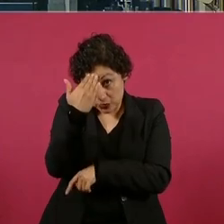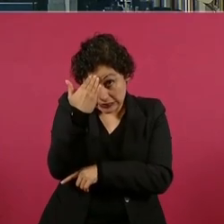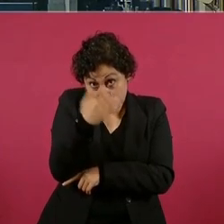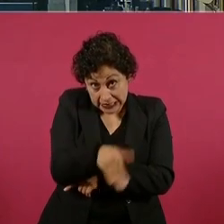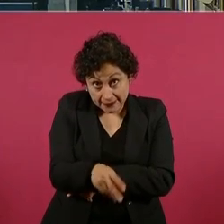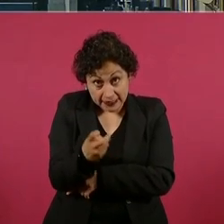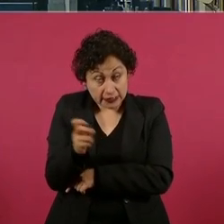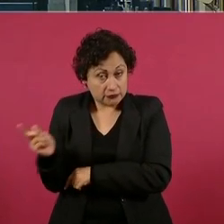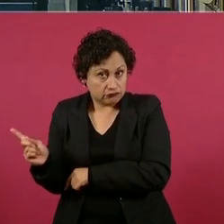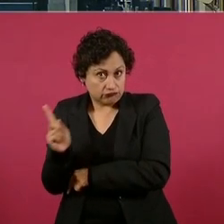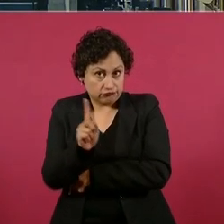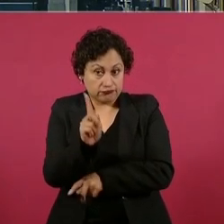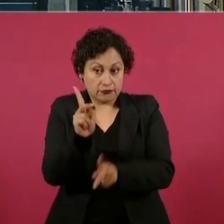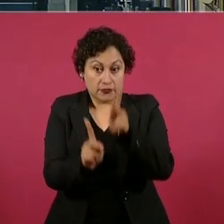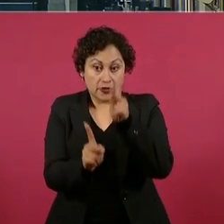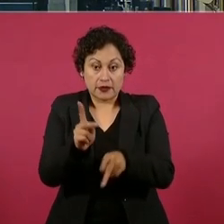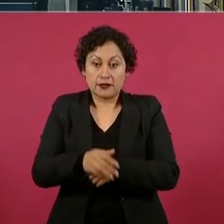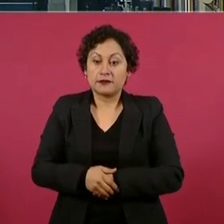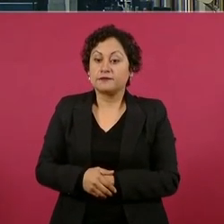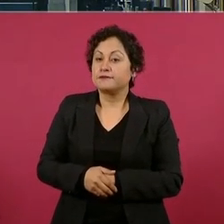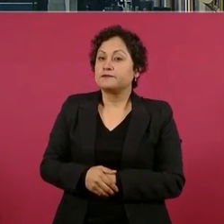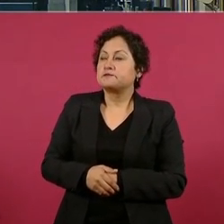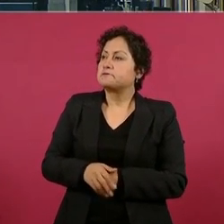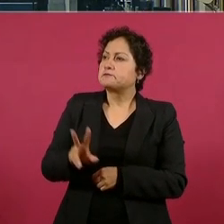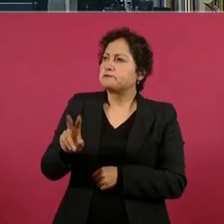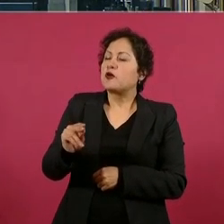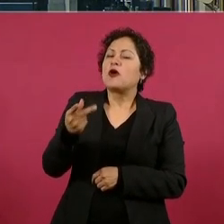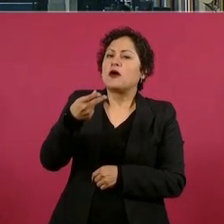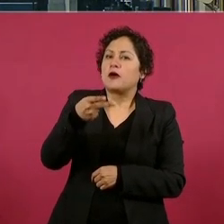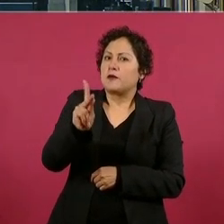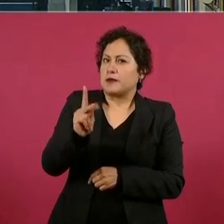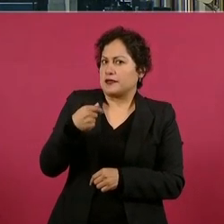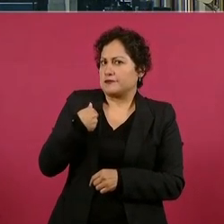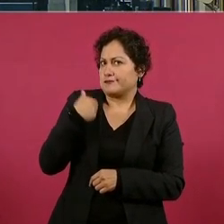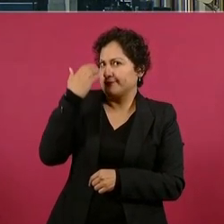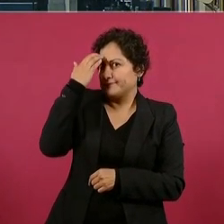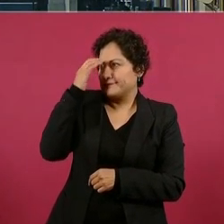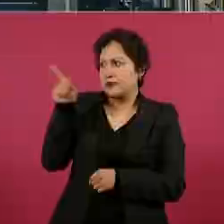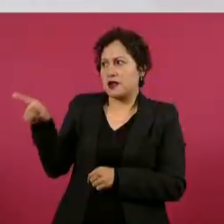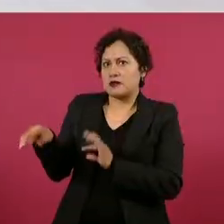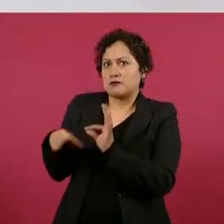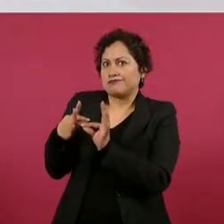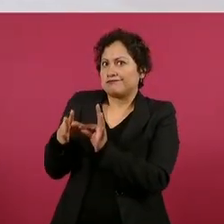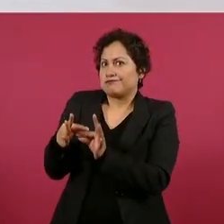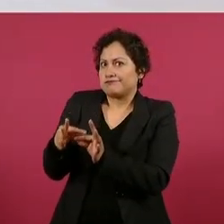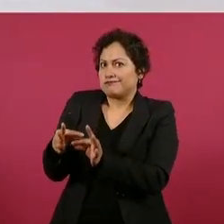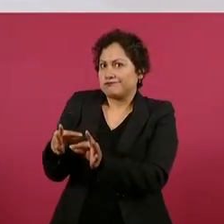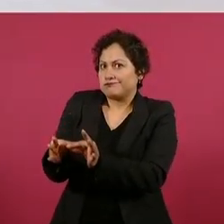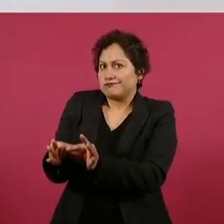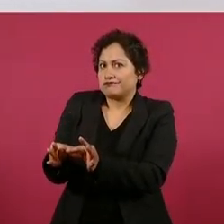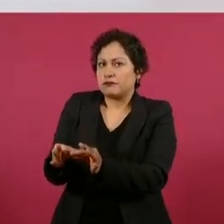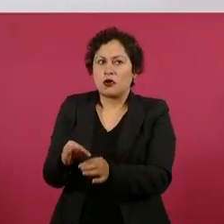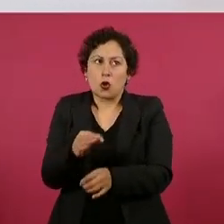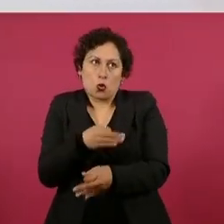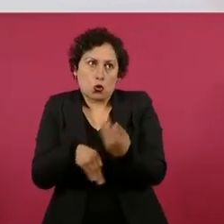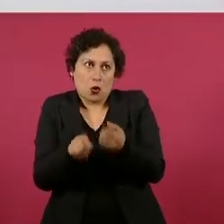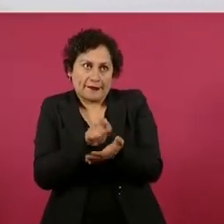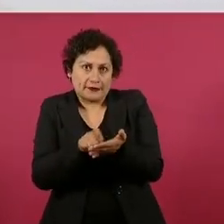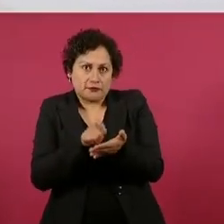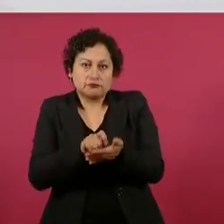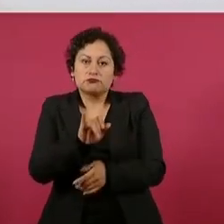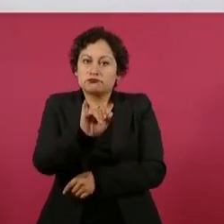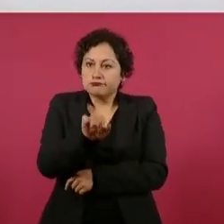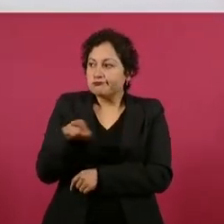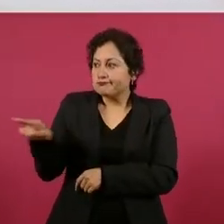tiene mucha disciplina porque… ¿Todo escribe? Sí, sí, lleva su